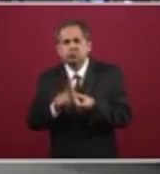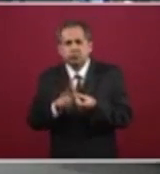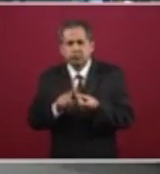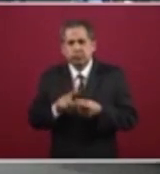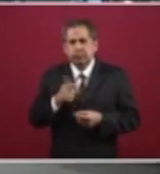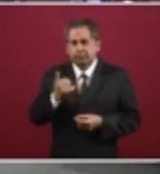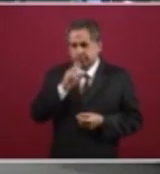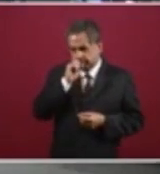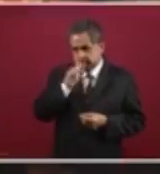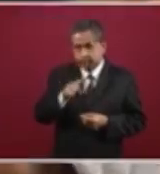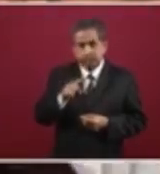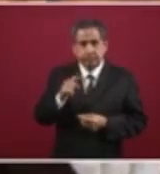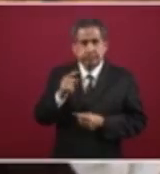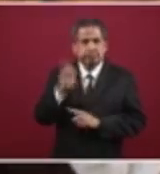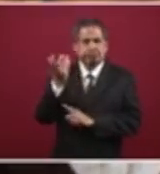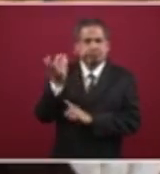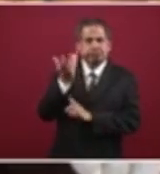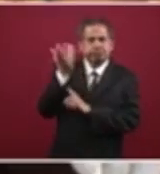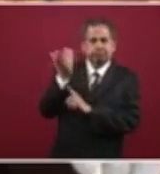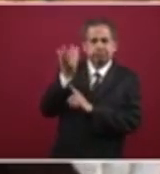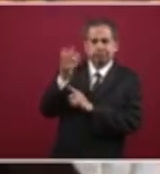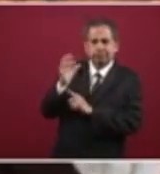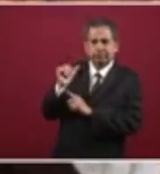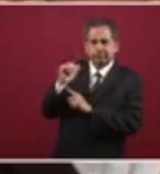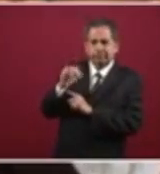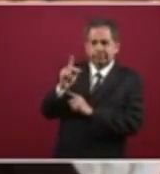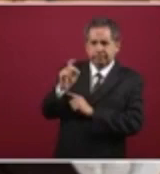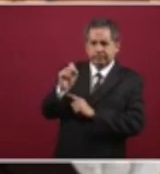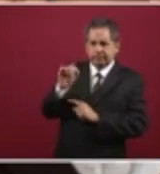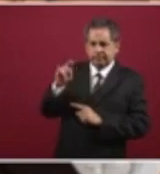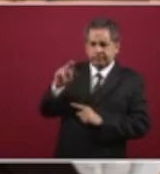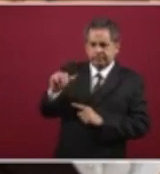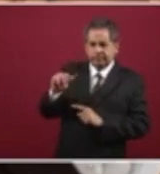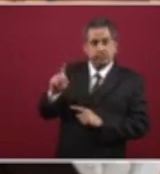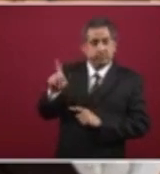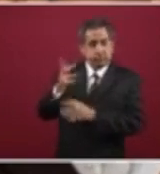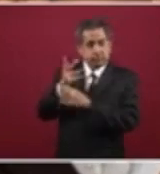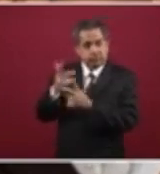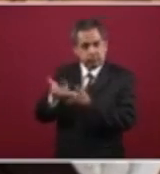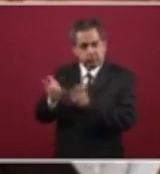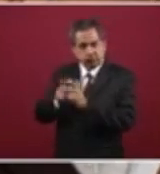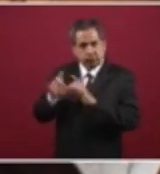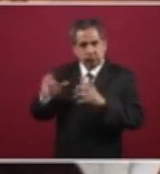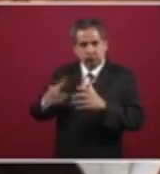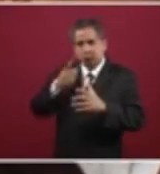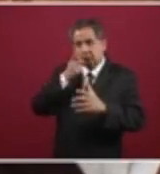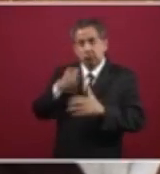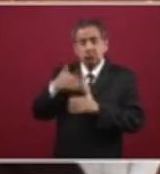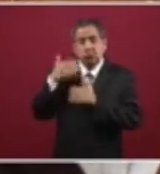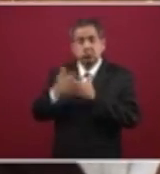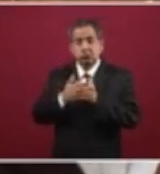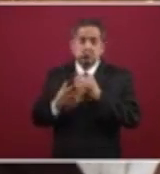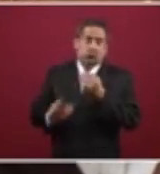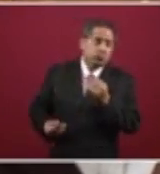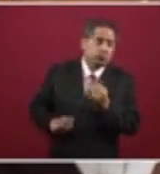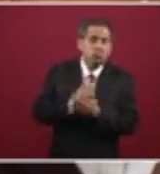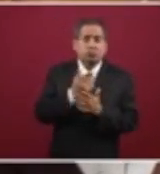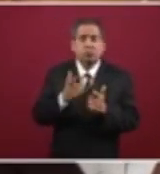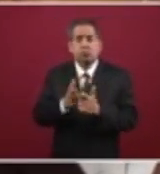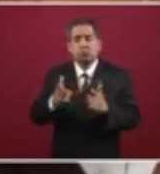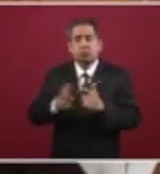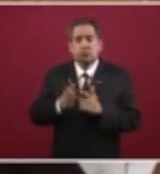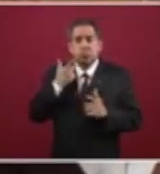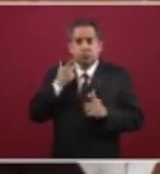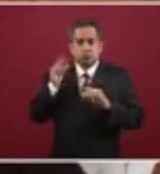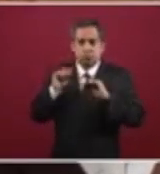que Antorcha Campesina comentó, bueno, anunció que va a crear su propio partido político y